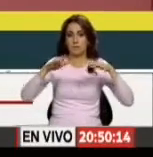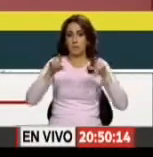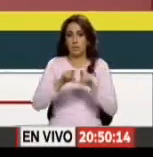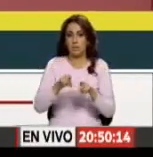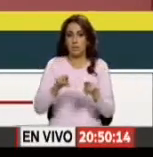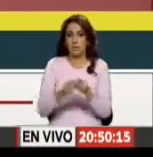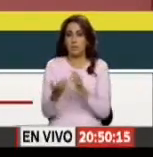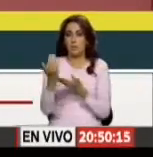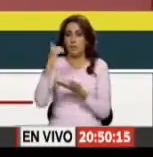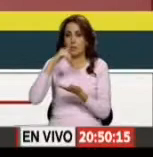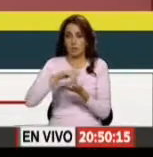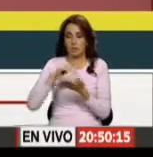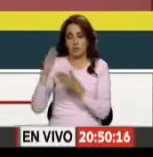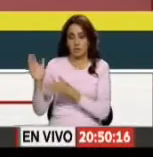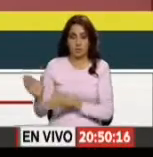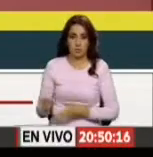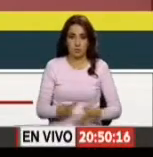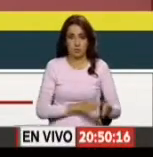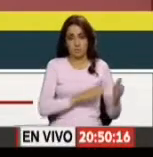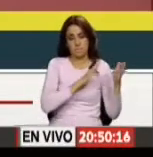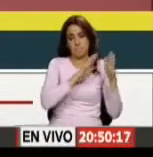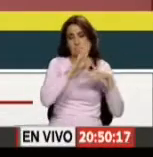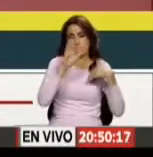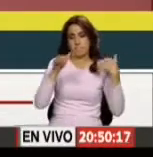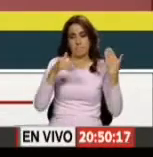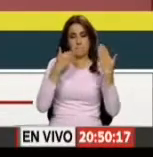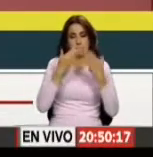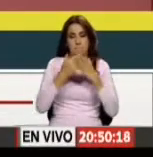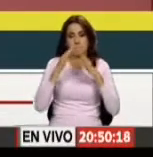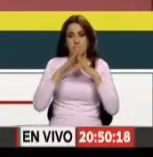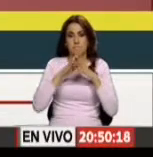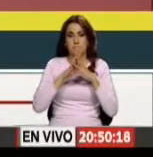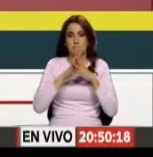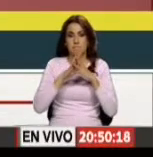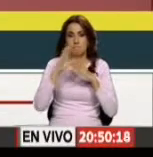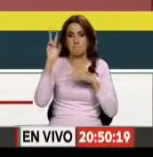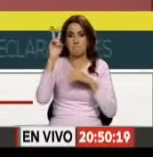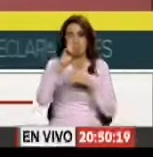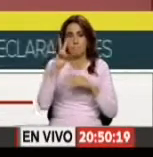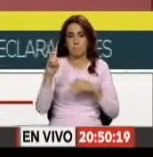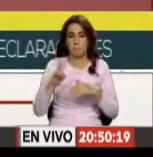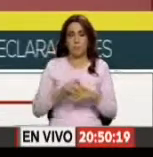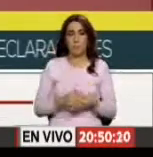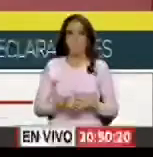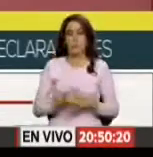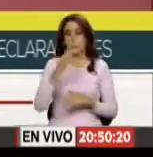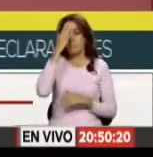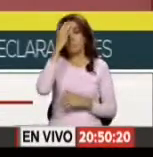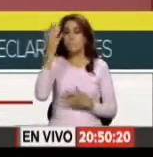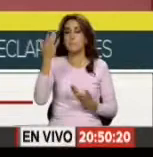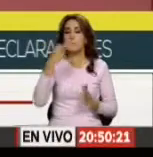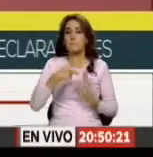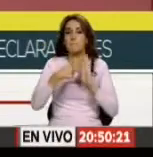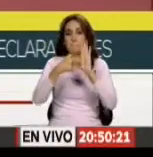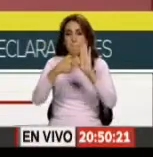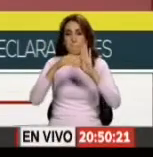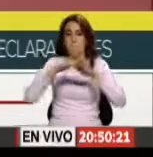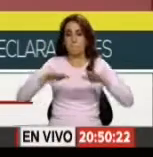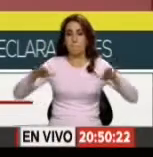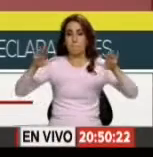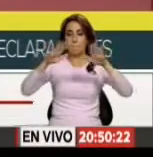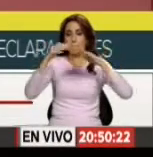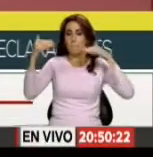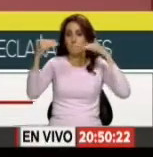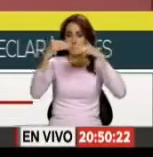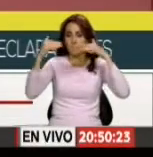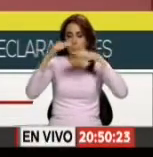sido restituido en todo el territorio nacional. Porque la guerra eléctrica continúa. Que ese